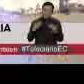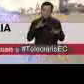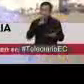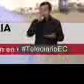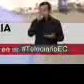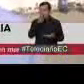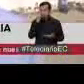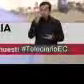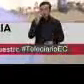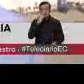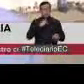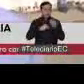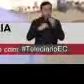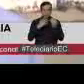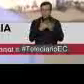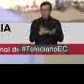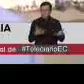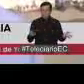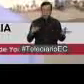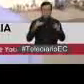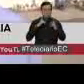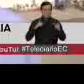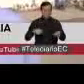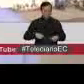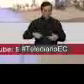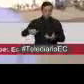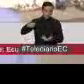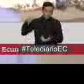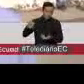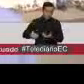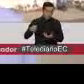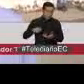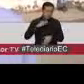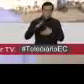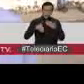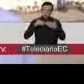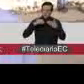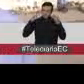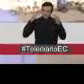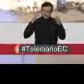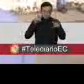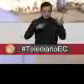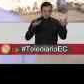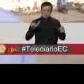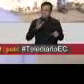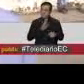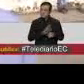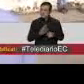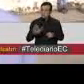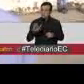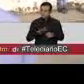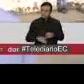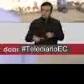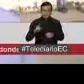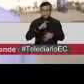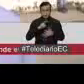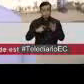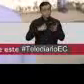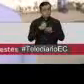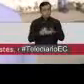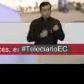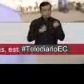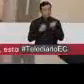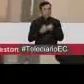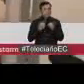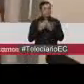hacemos con alimentación salud fumigación y todas las atenciones necesarias para las personas en condición de vulnerabilidad